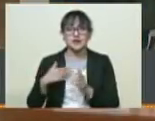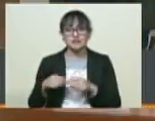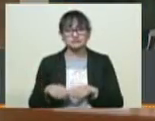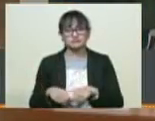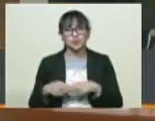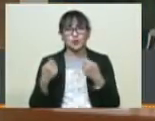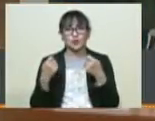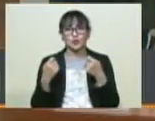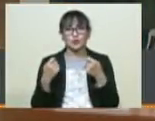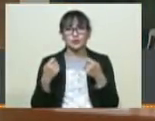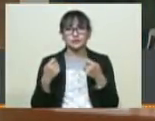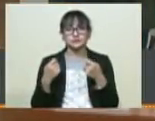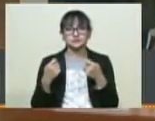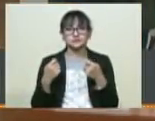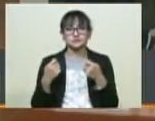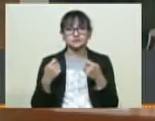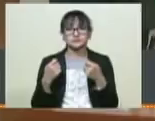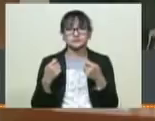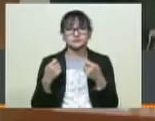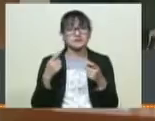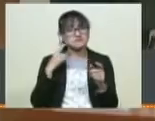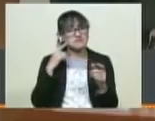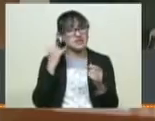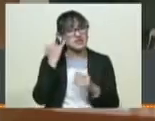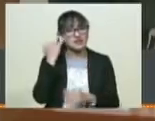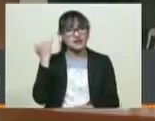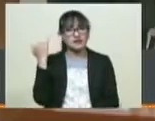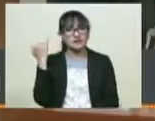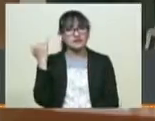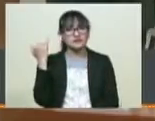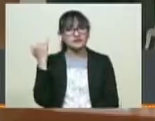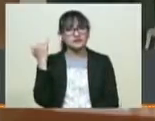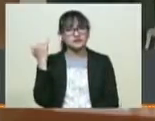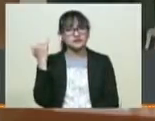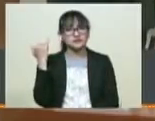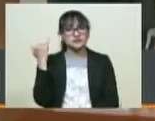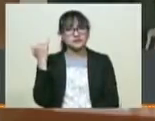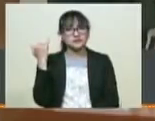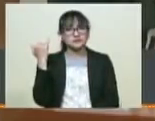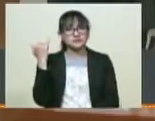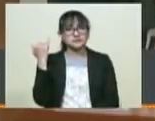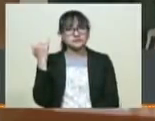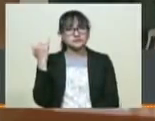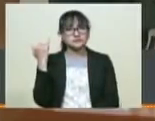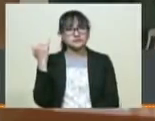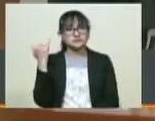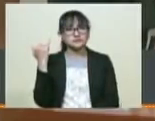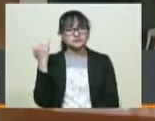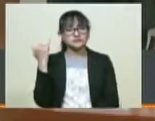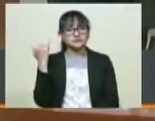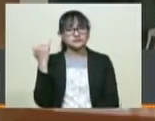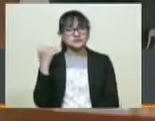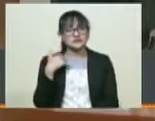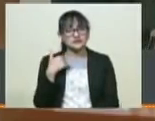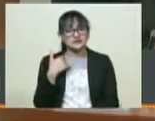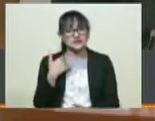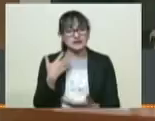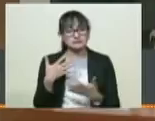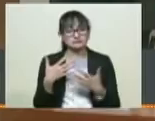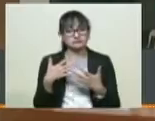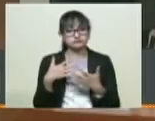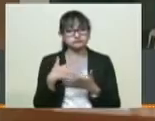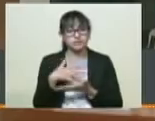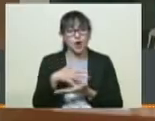desestabilizadores, todo ello con la intención de crear un acto de conmoción y